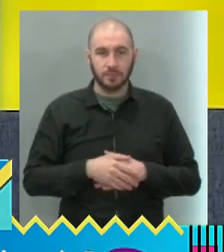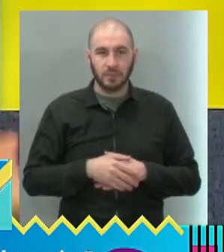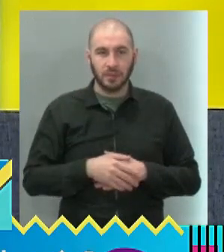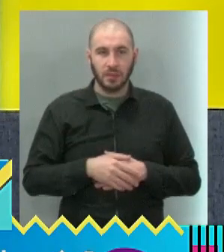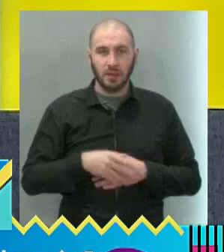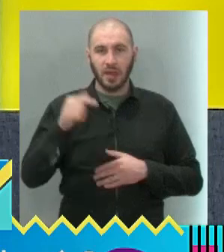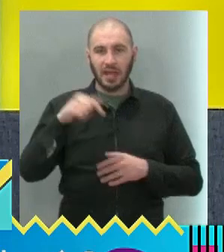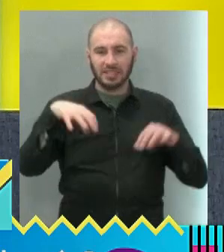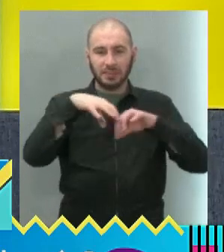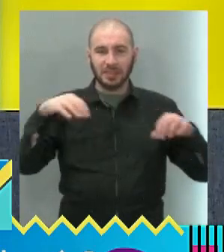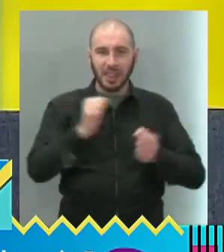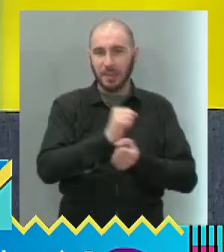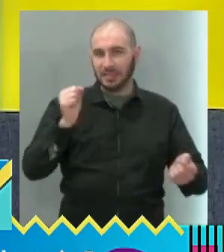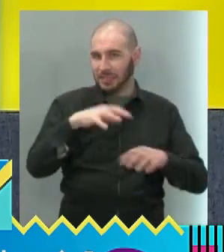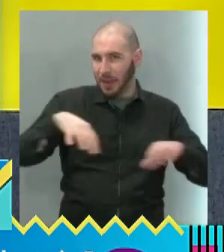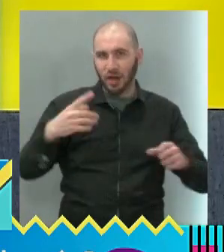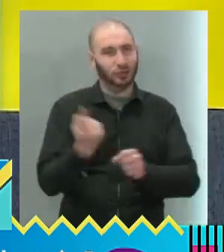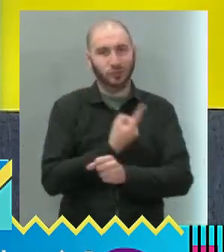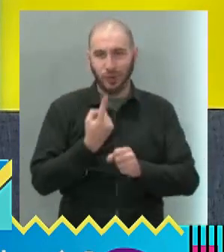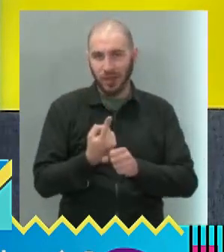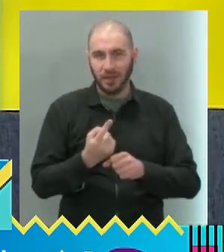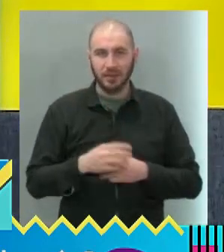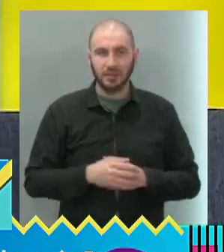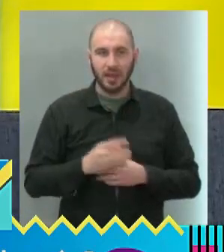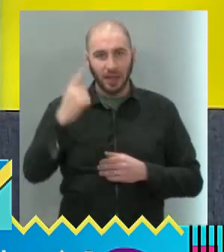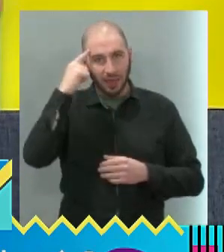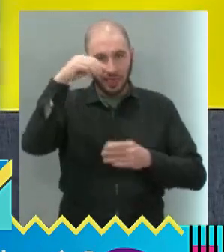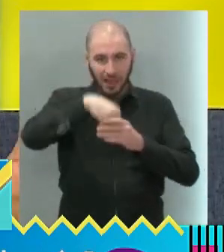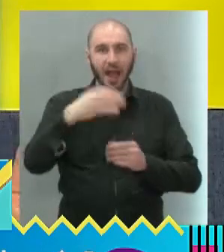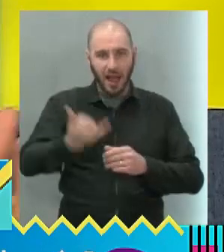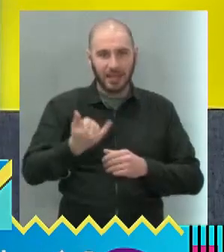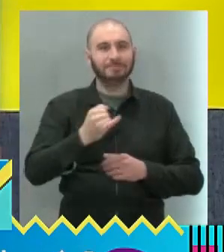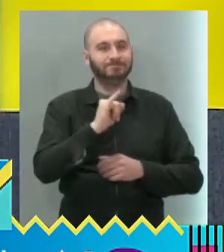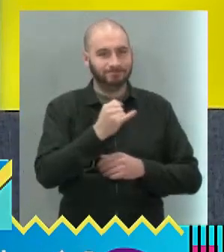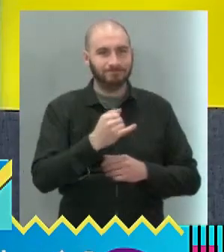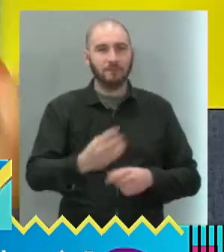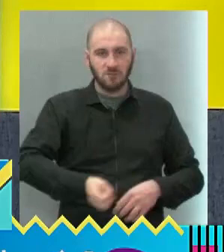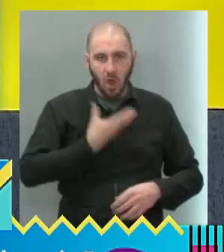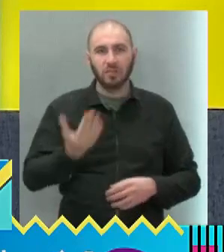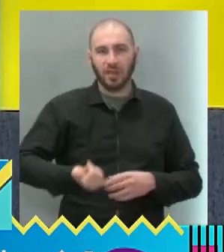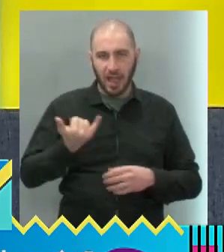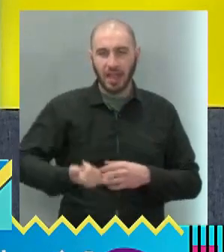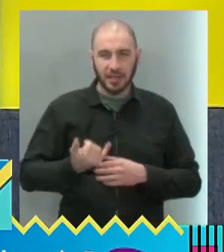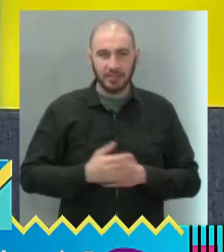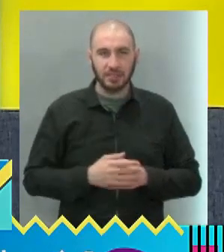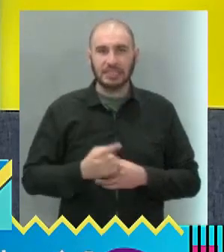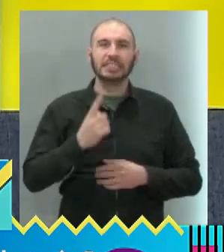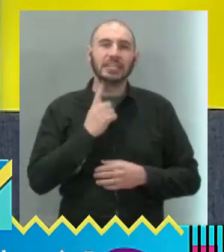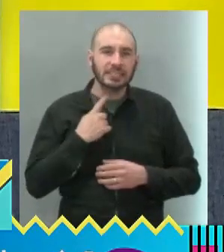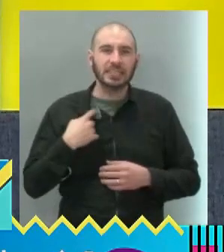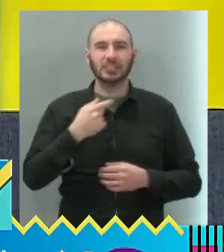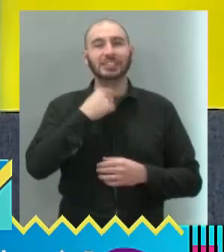Entonces, ¿se puede desligar la palabra de independencia? No, estaba en la idea, sí, obviamente, las ganas, vamos a decir, los